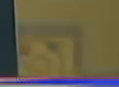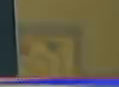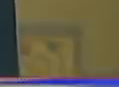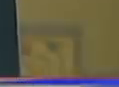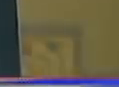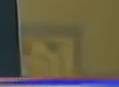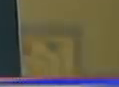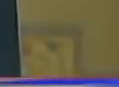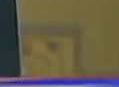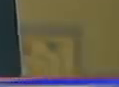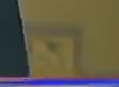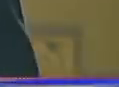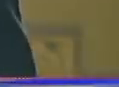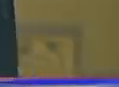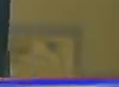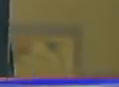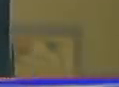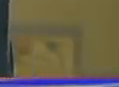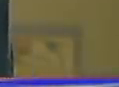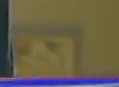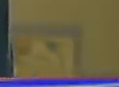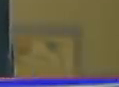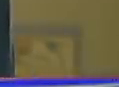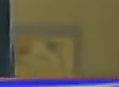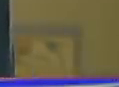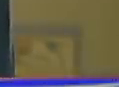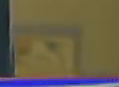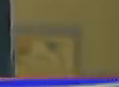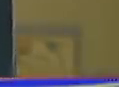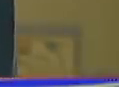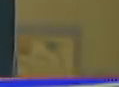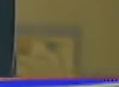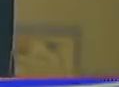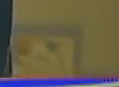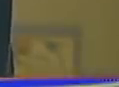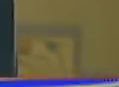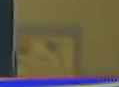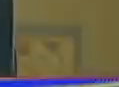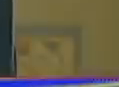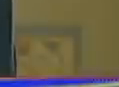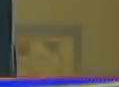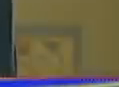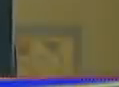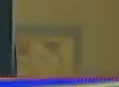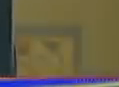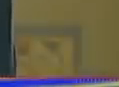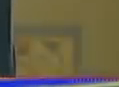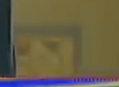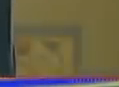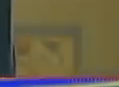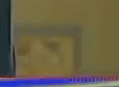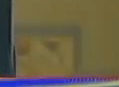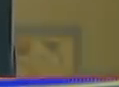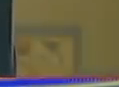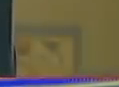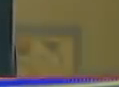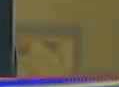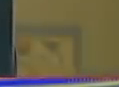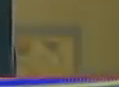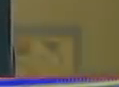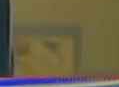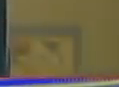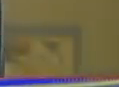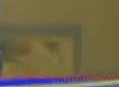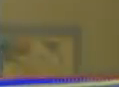fuerzas revolucionarias encabezadas por usted han podido derrotarlos en el ámbito militar, político, diplomático,